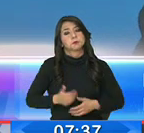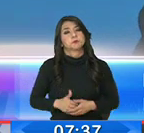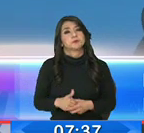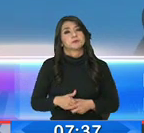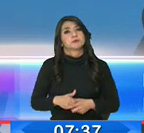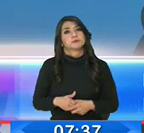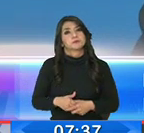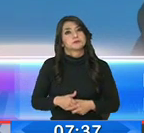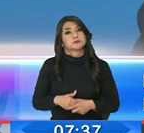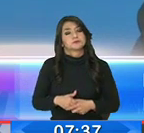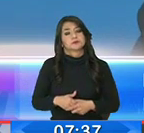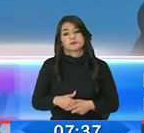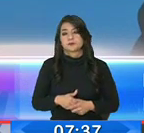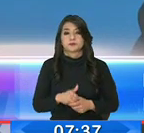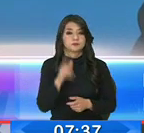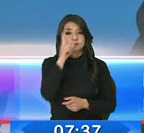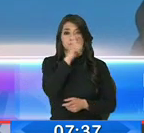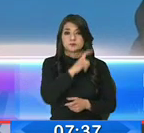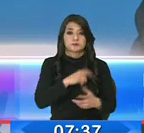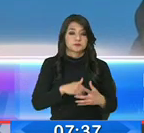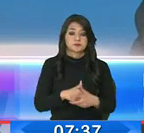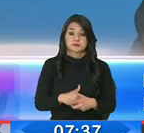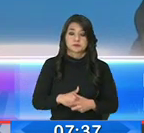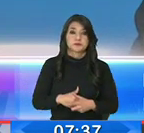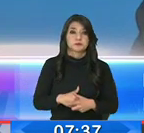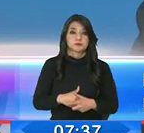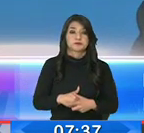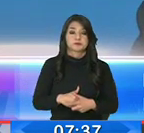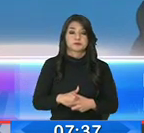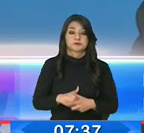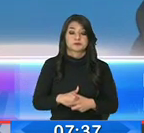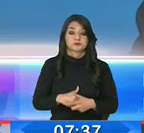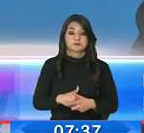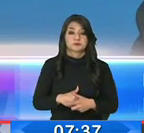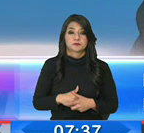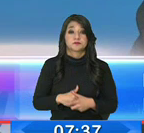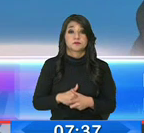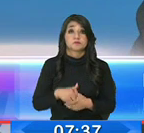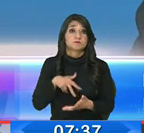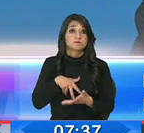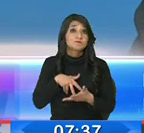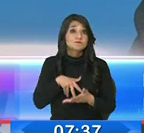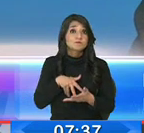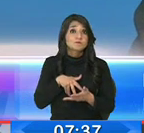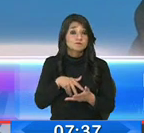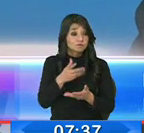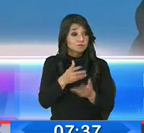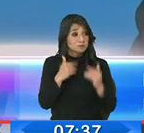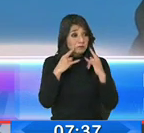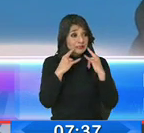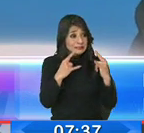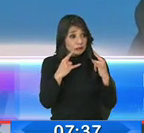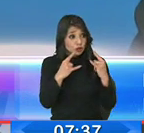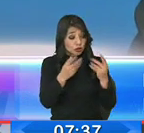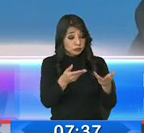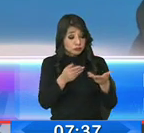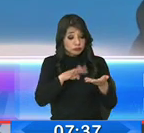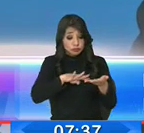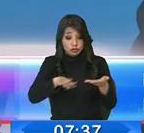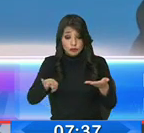de duras circunstancias, templanza. Templanza en el que más tiene para compartir lo que le